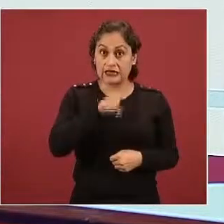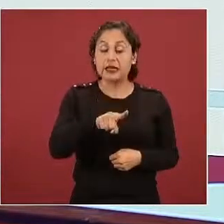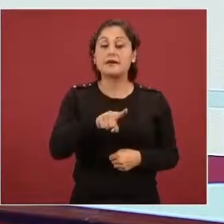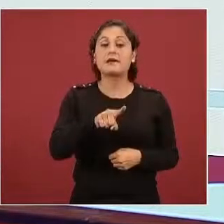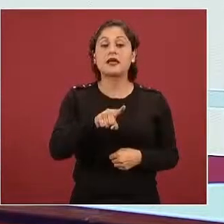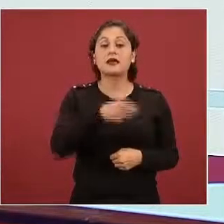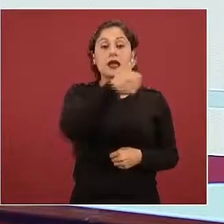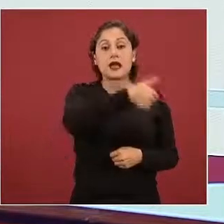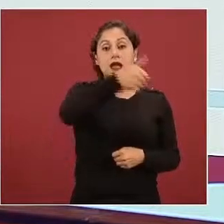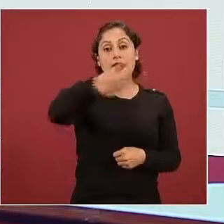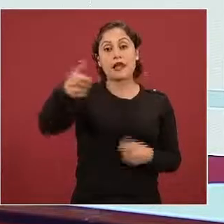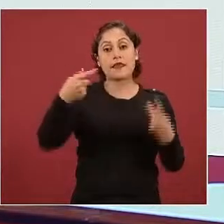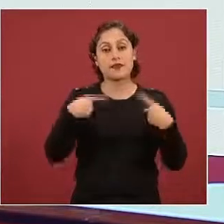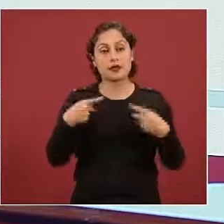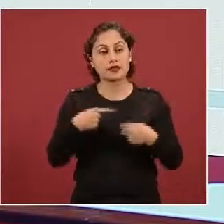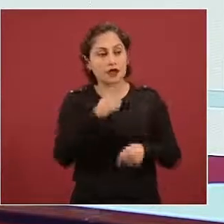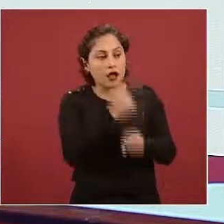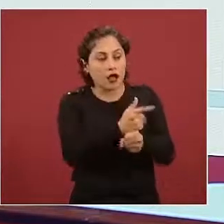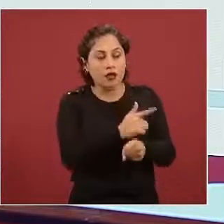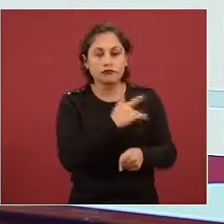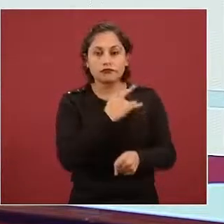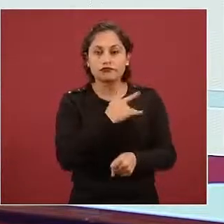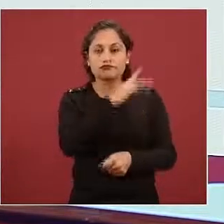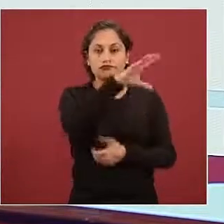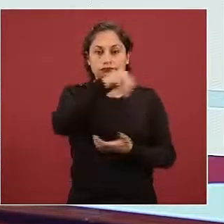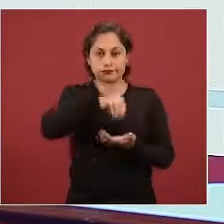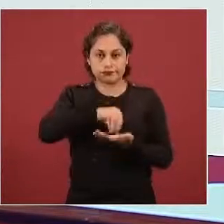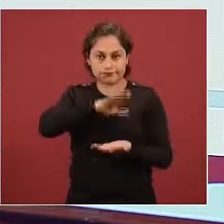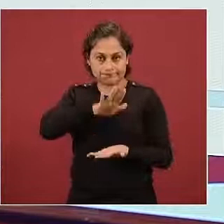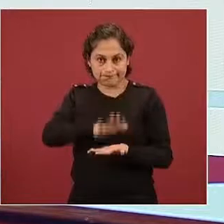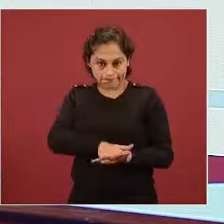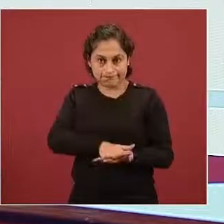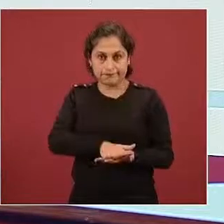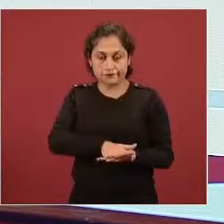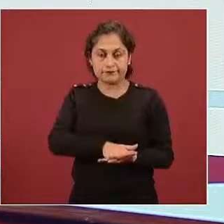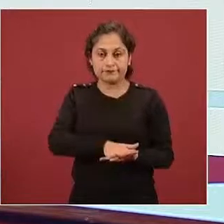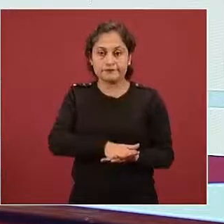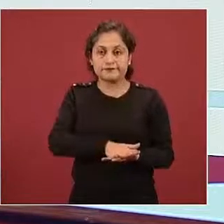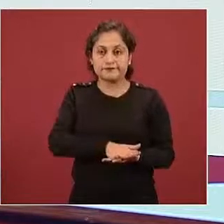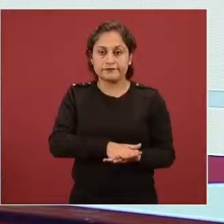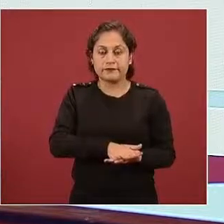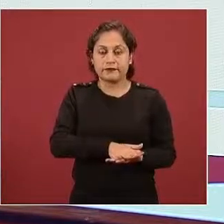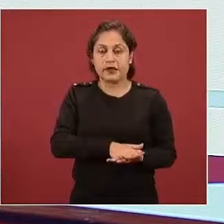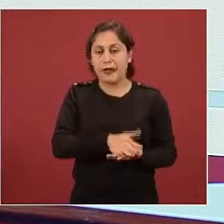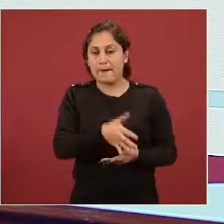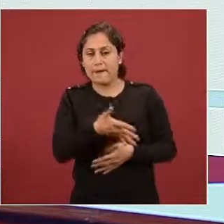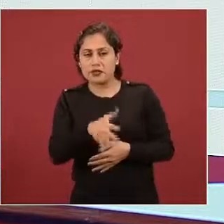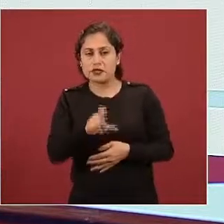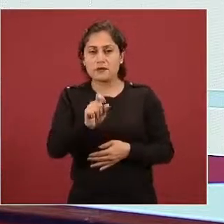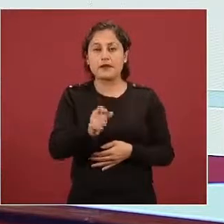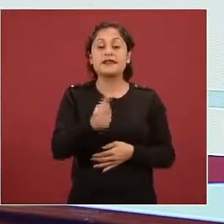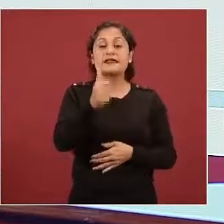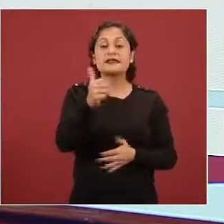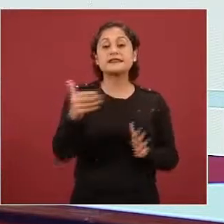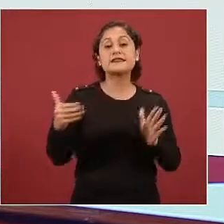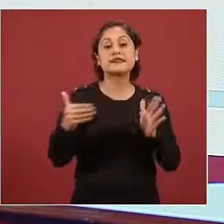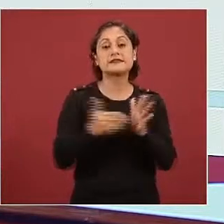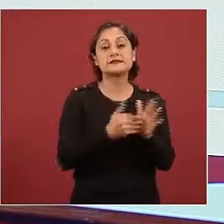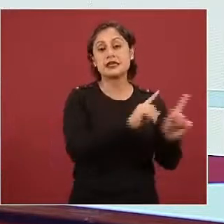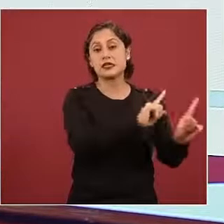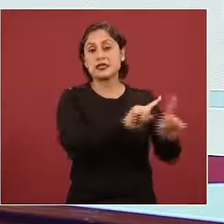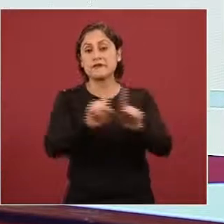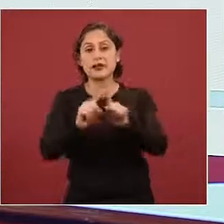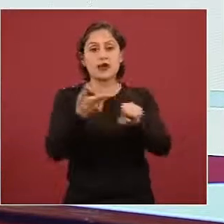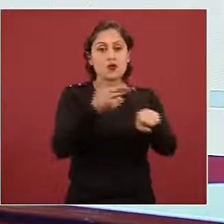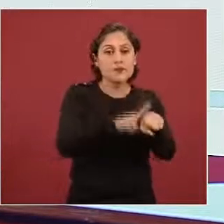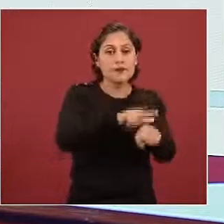las personas que son detectadas en el Sistema Nacional de Salud en más de 26,000 unidades de atención médica.